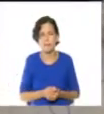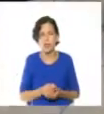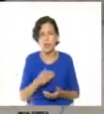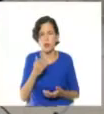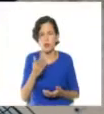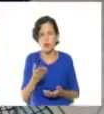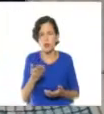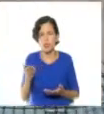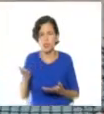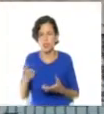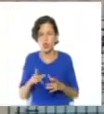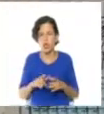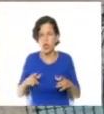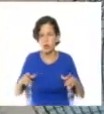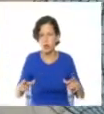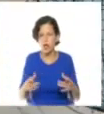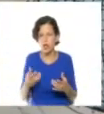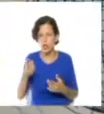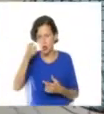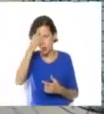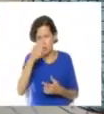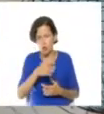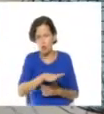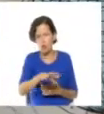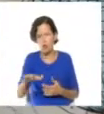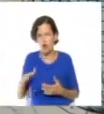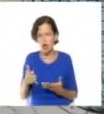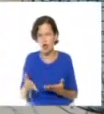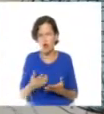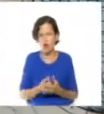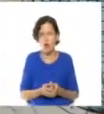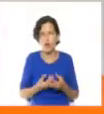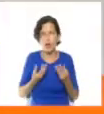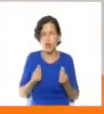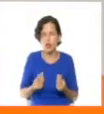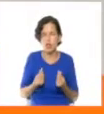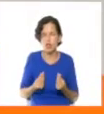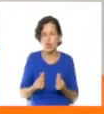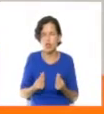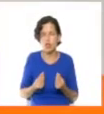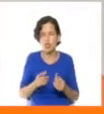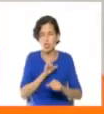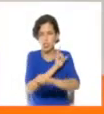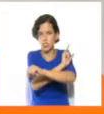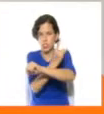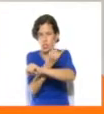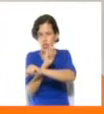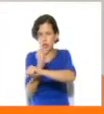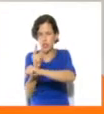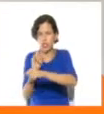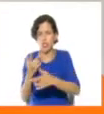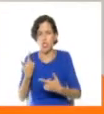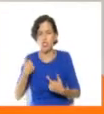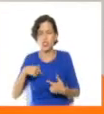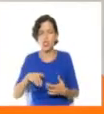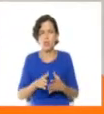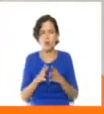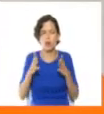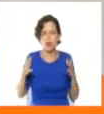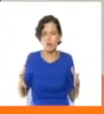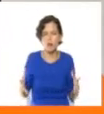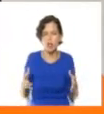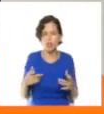zona bastante poblada y bastante selvática, tenemos gran parte de